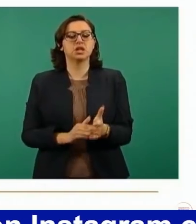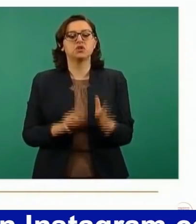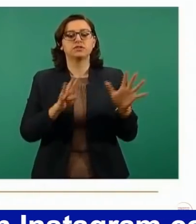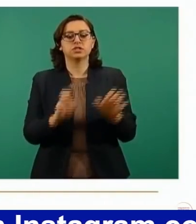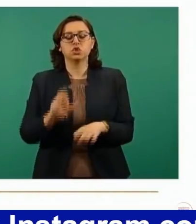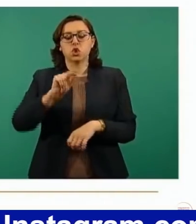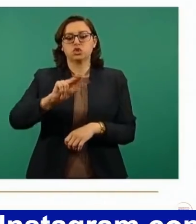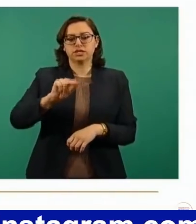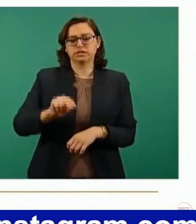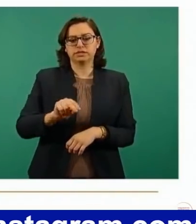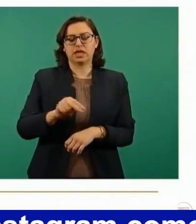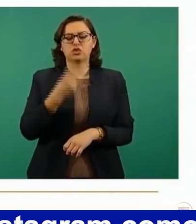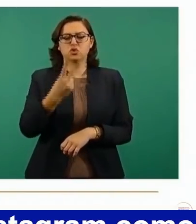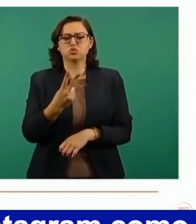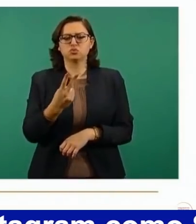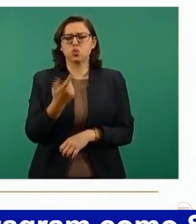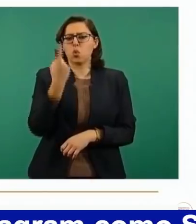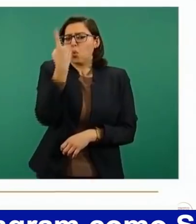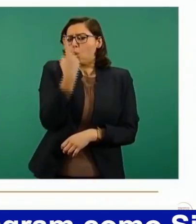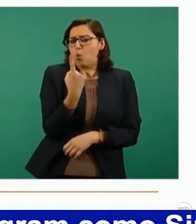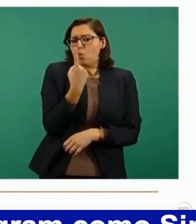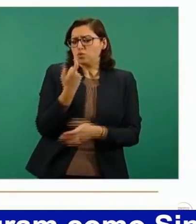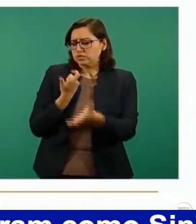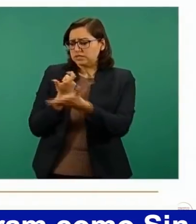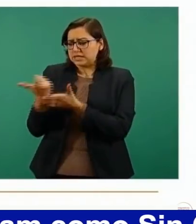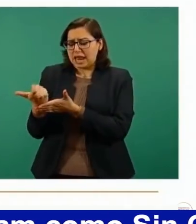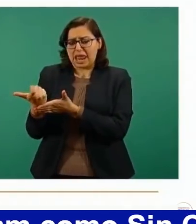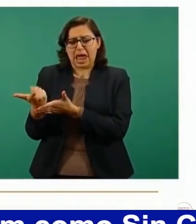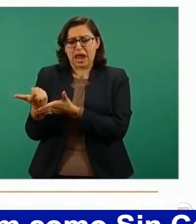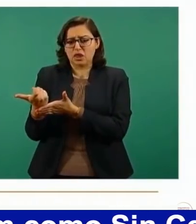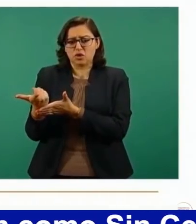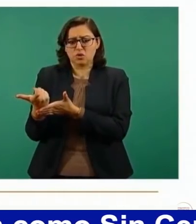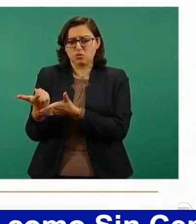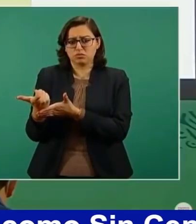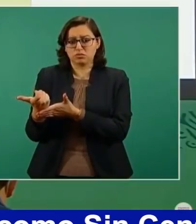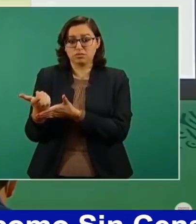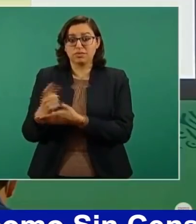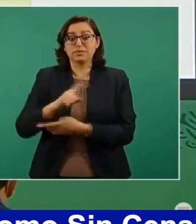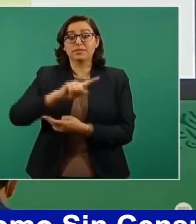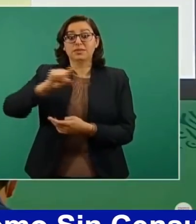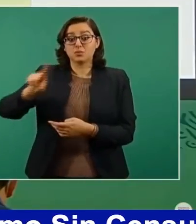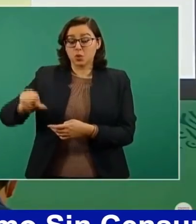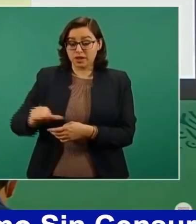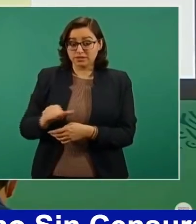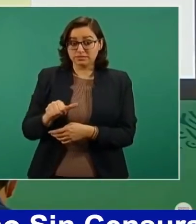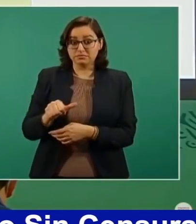Aquí empieza la política neoliberal en el 83.